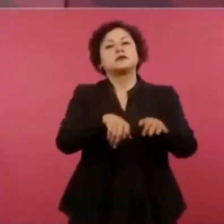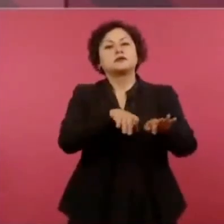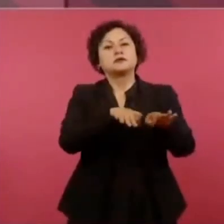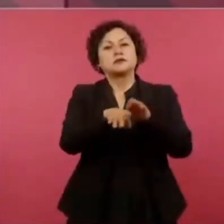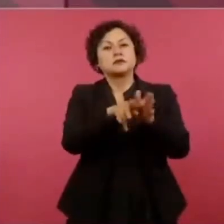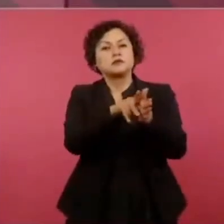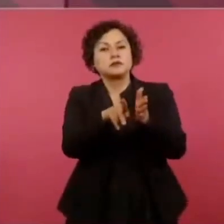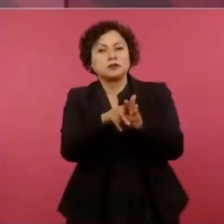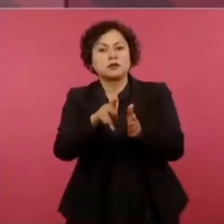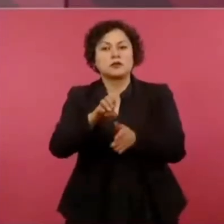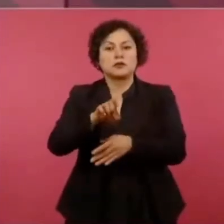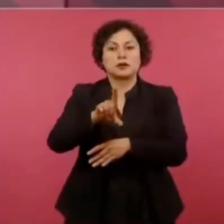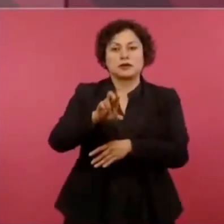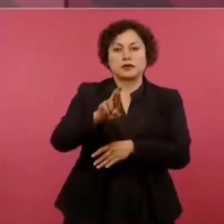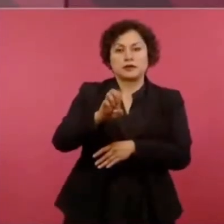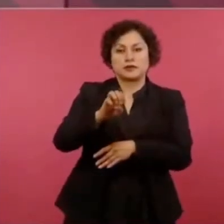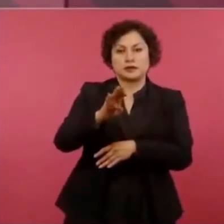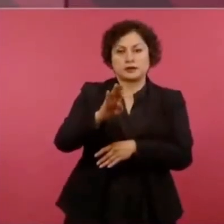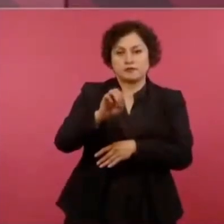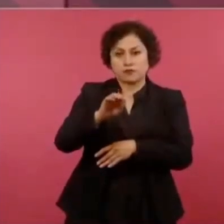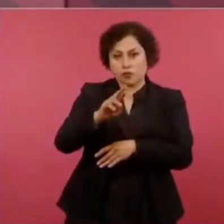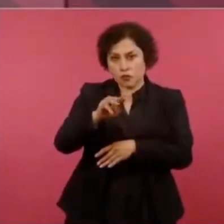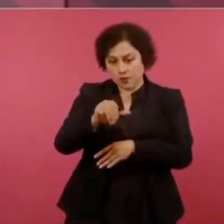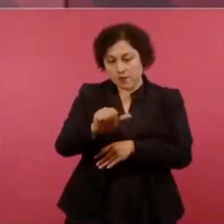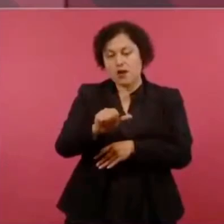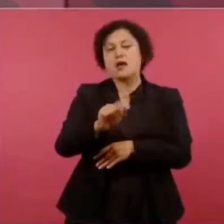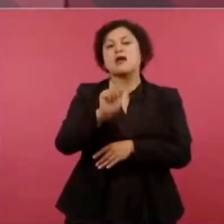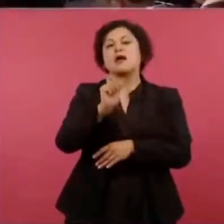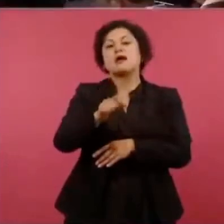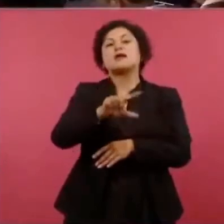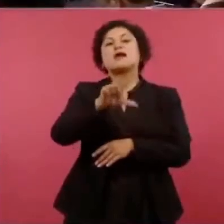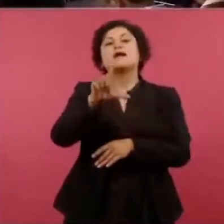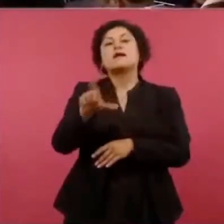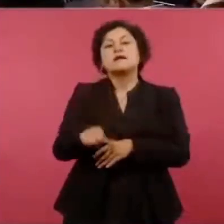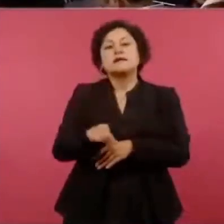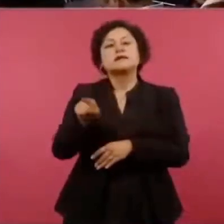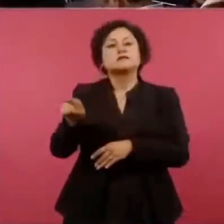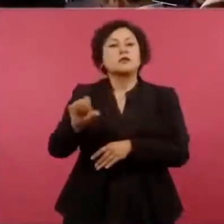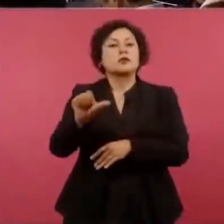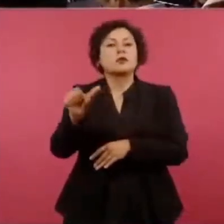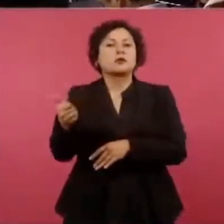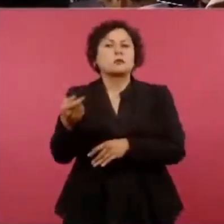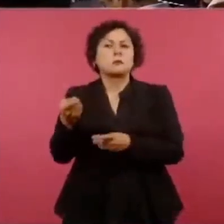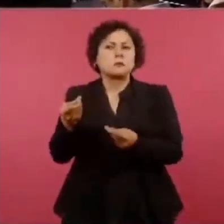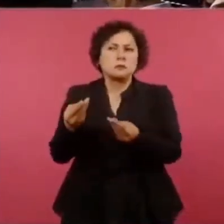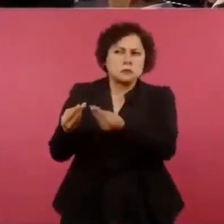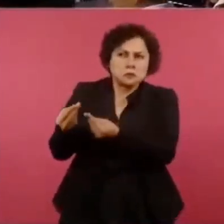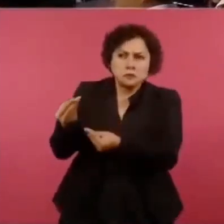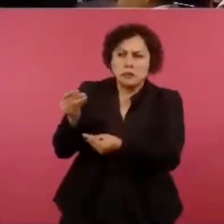y luego pueden tener una asesoría